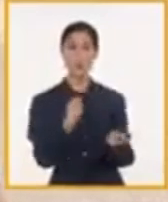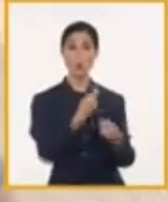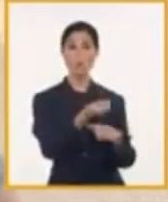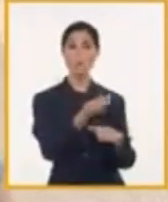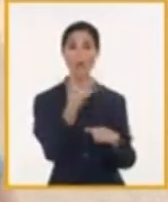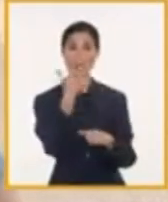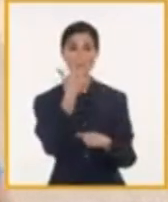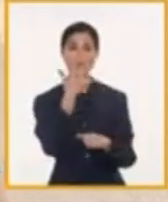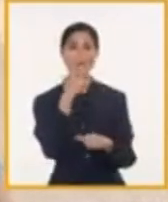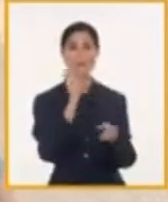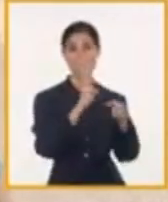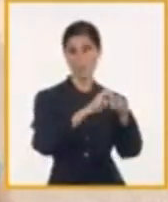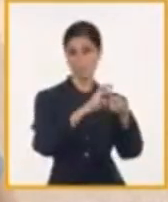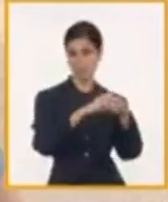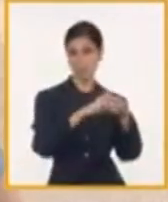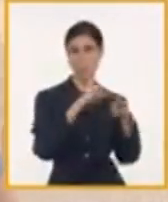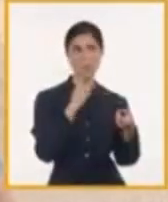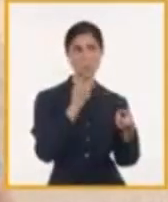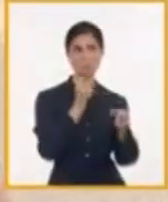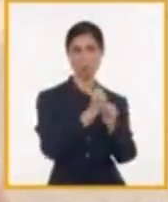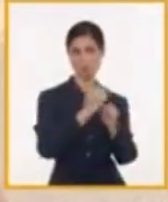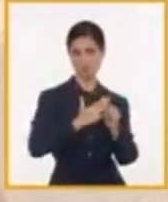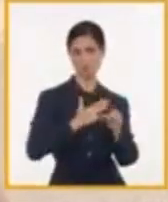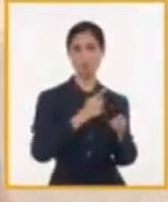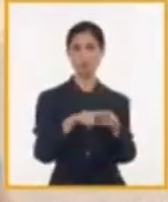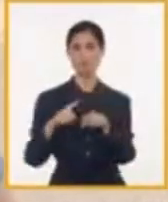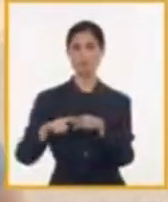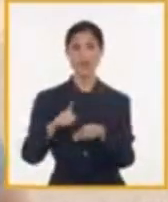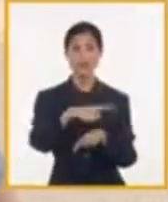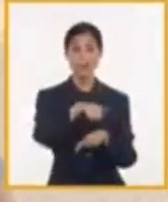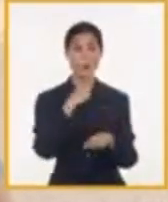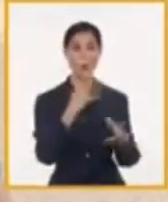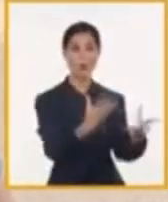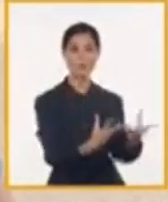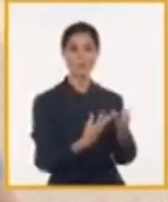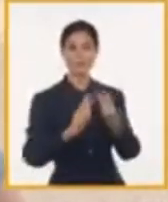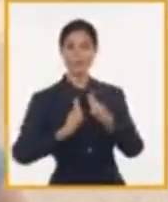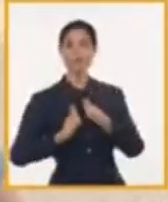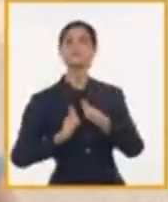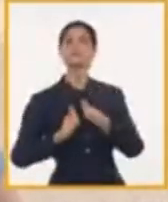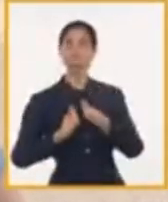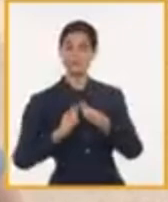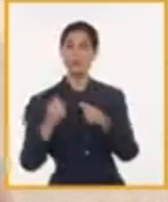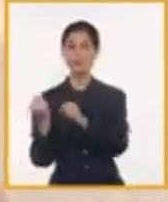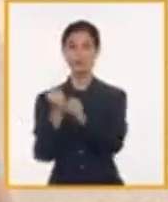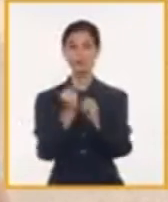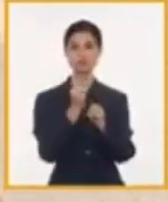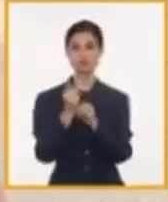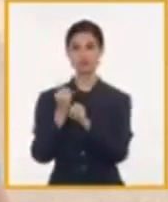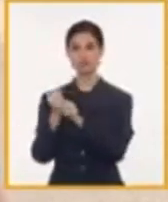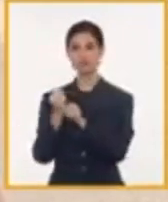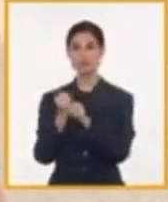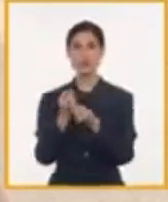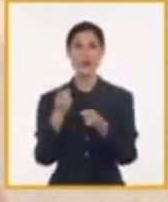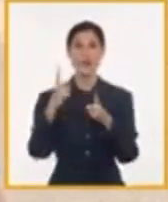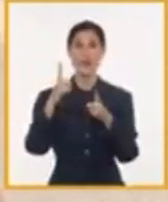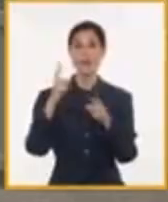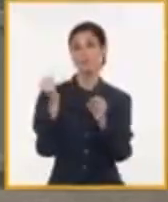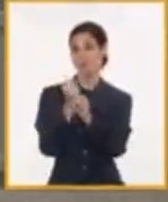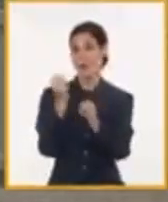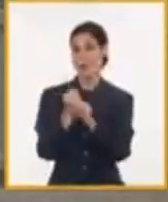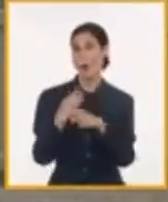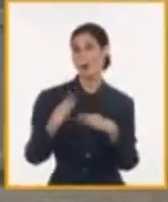en etapas del año le hacemos venta de productos a nuestros trabajadores, a la población y a retirados del sector de la